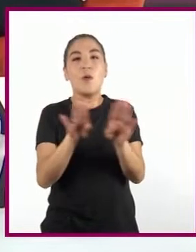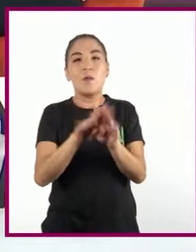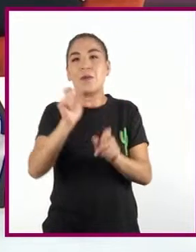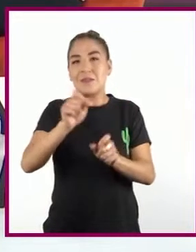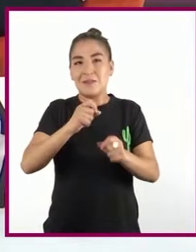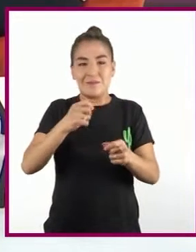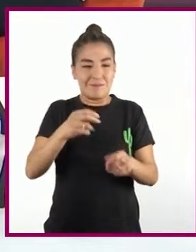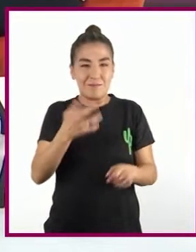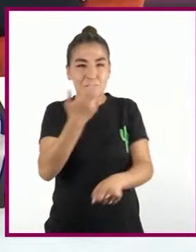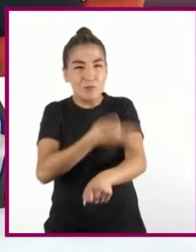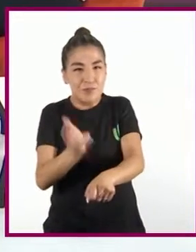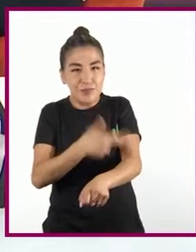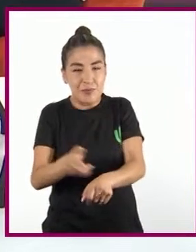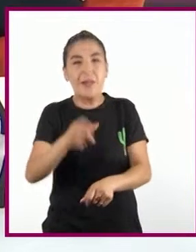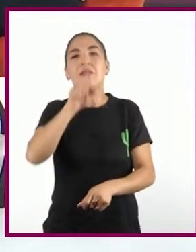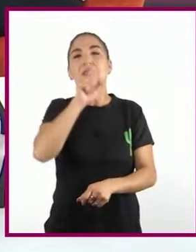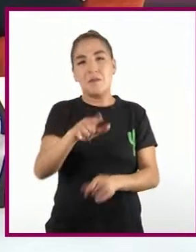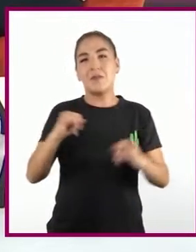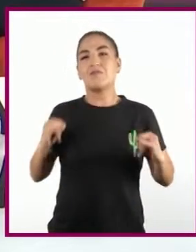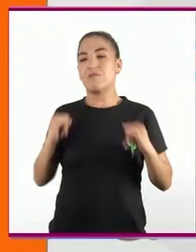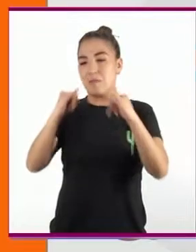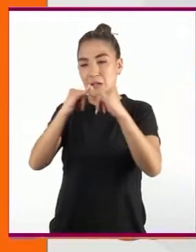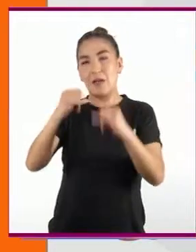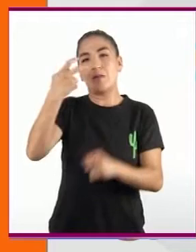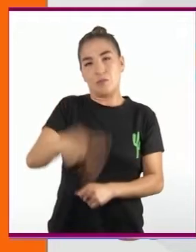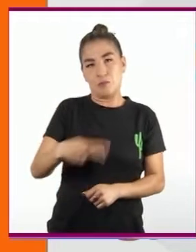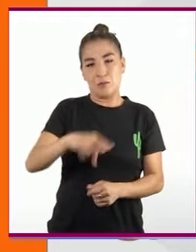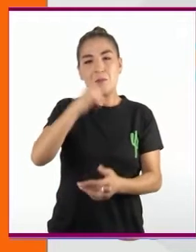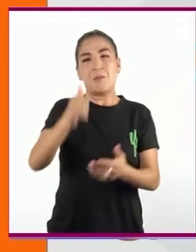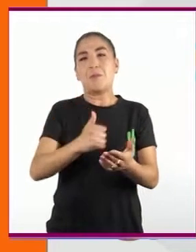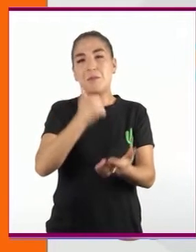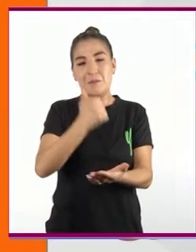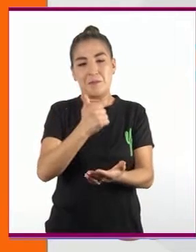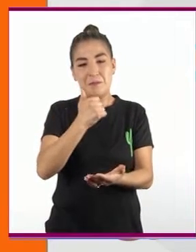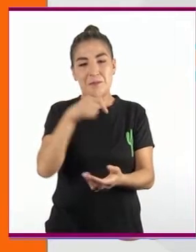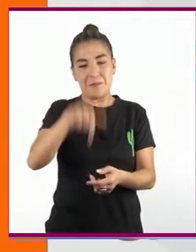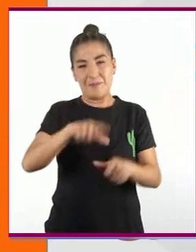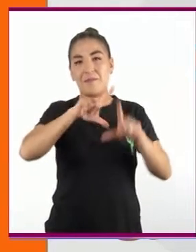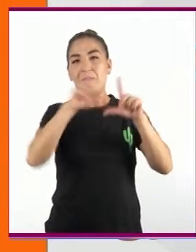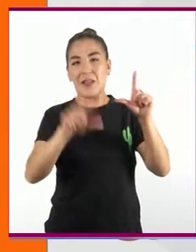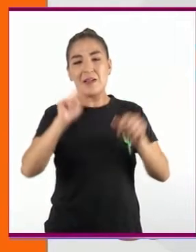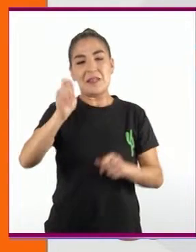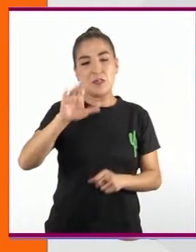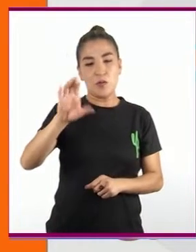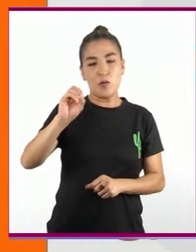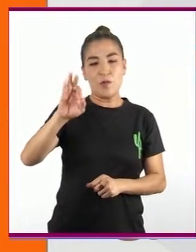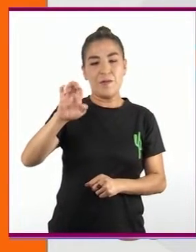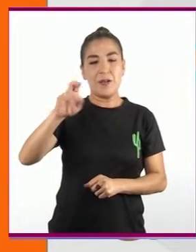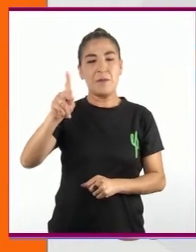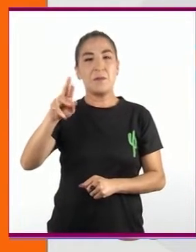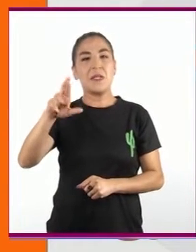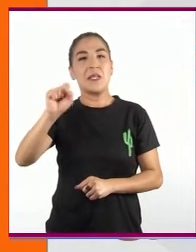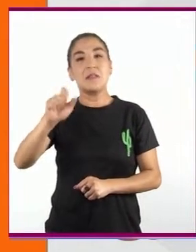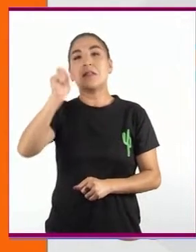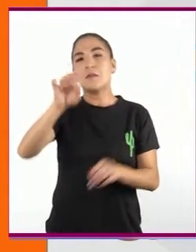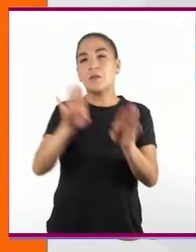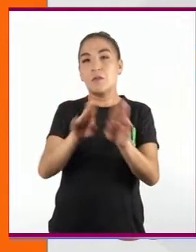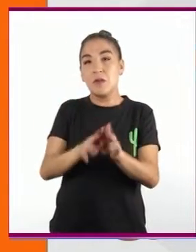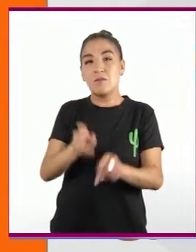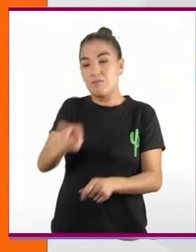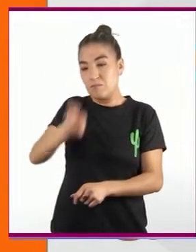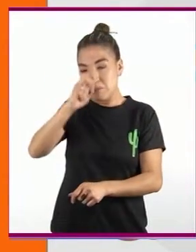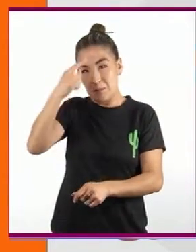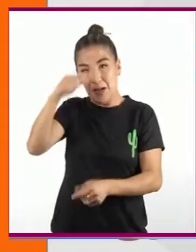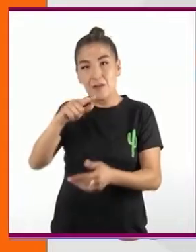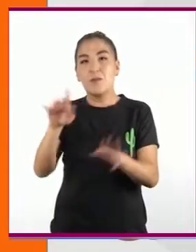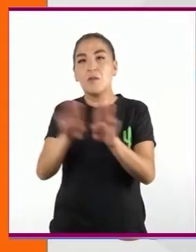pero también la institución, en este caso en el país, la COFEPRIS, que antes de registrar y dar el registro, sobre todo, a un medicamento para